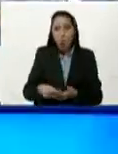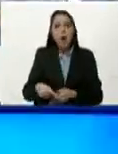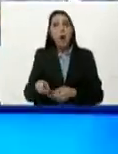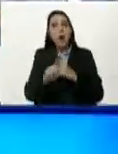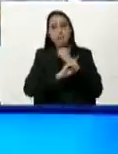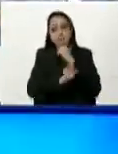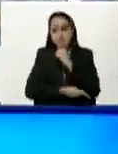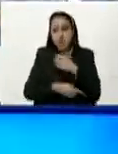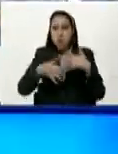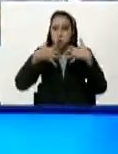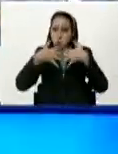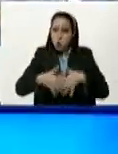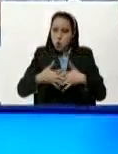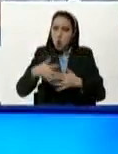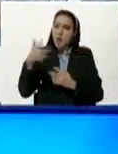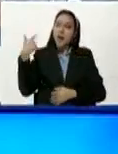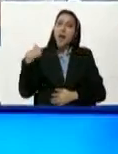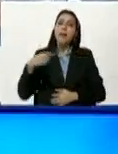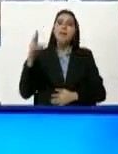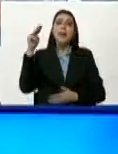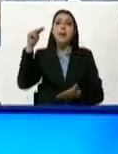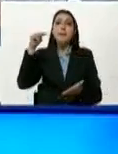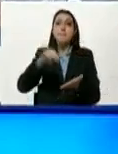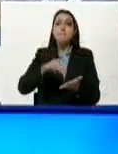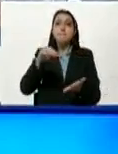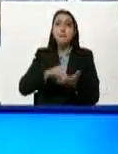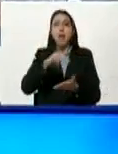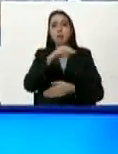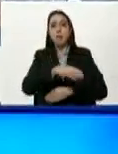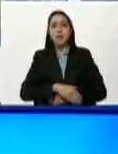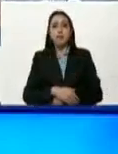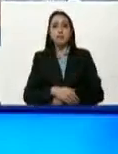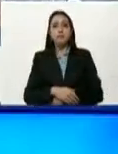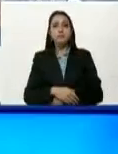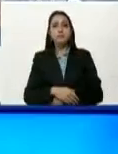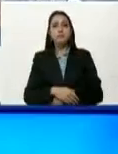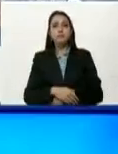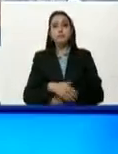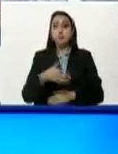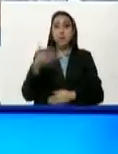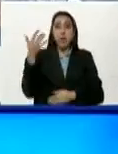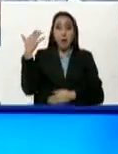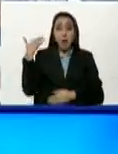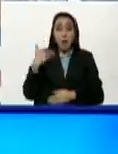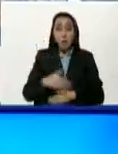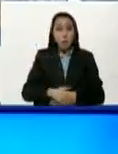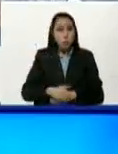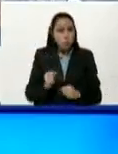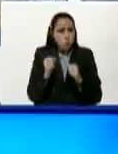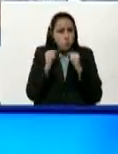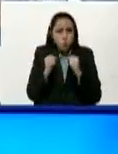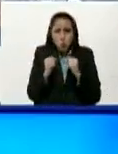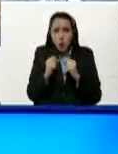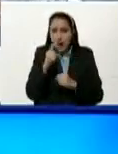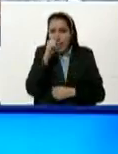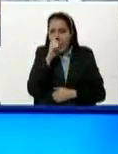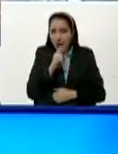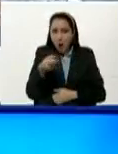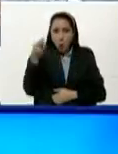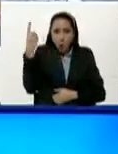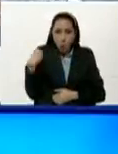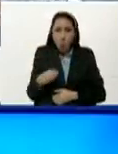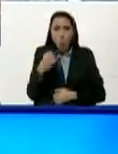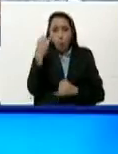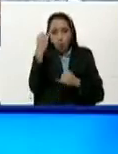que tiene el estado miranda como en los años más duros más duro más duro de